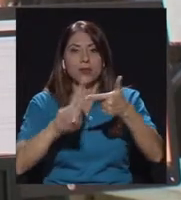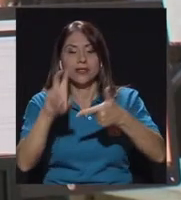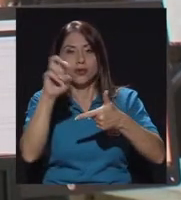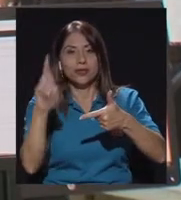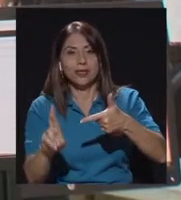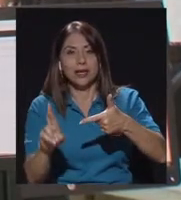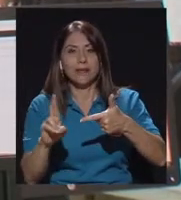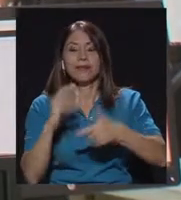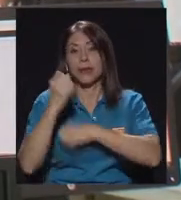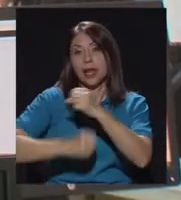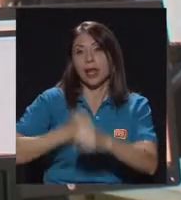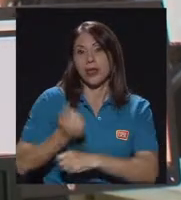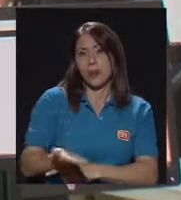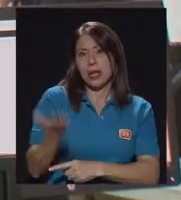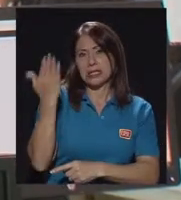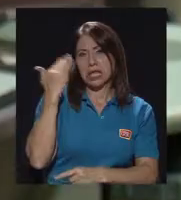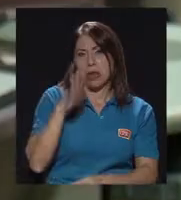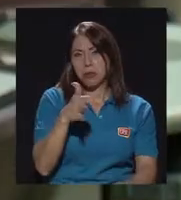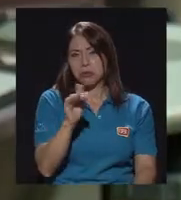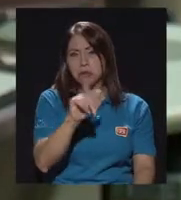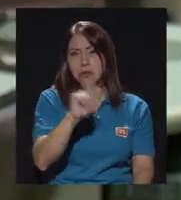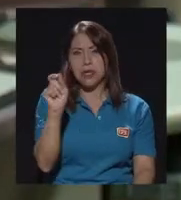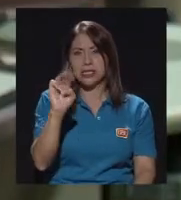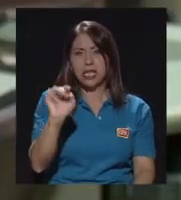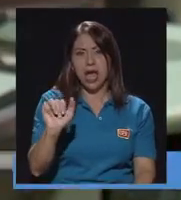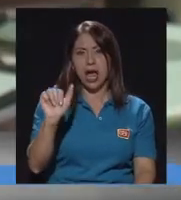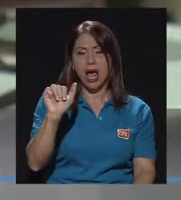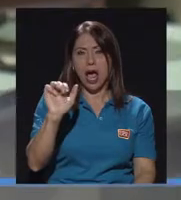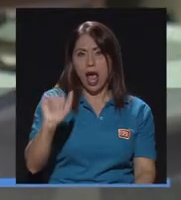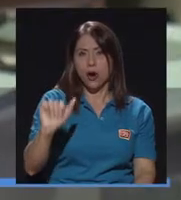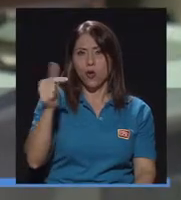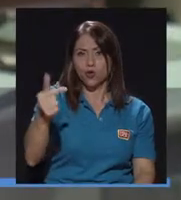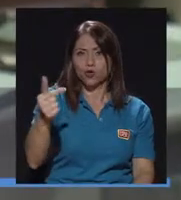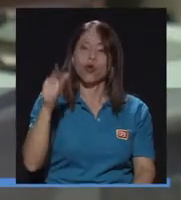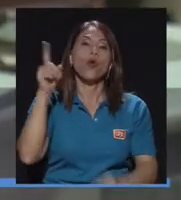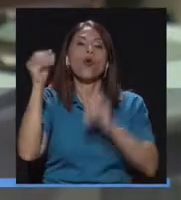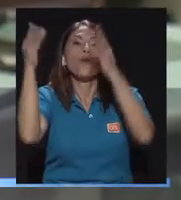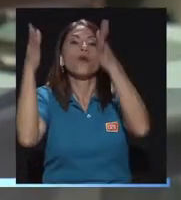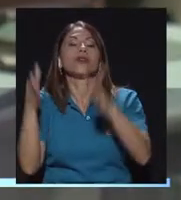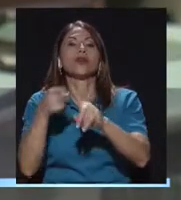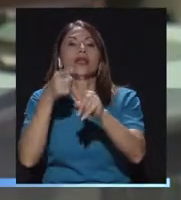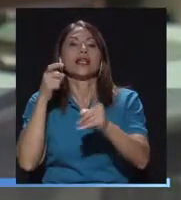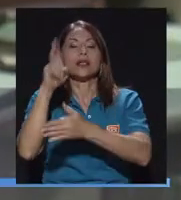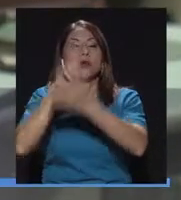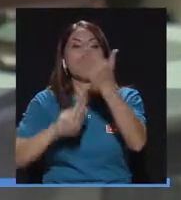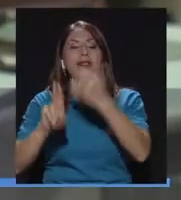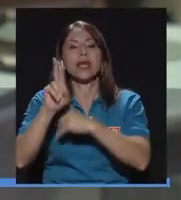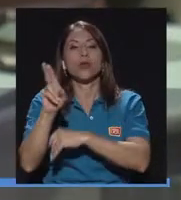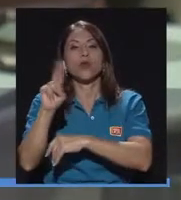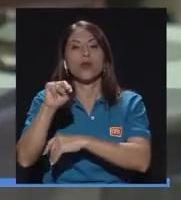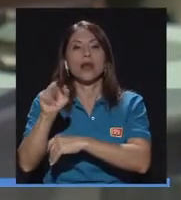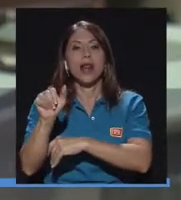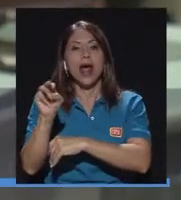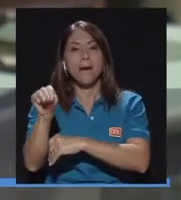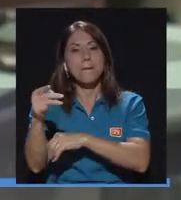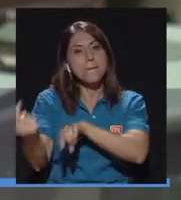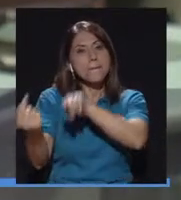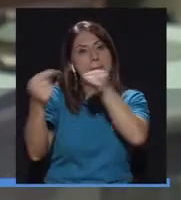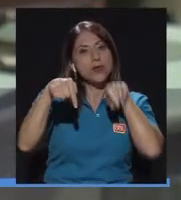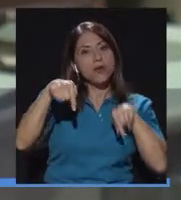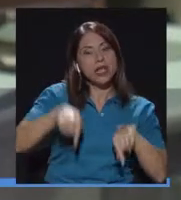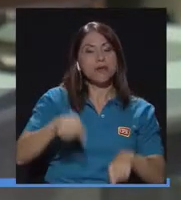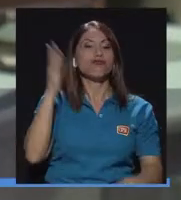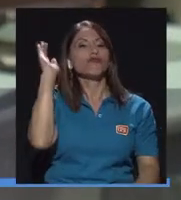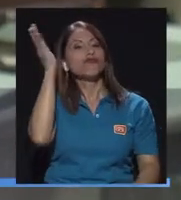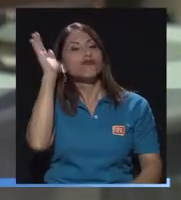pasado, creo que a eso de agosto, vino un docente de la UNAM y nos dio una charla, taller muy